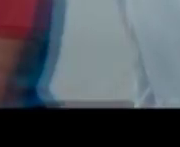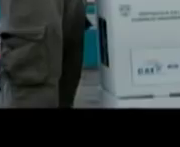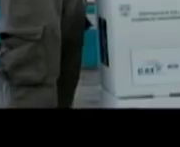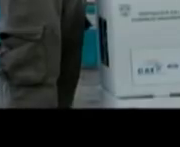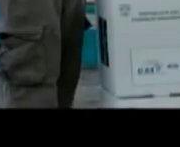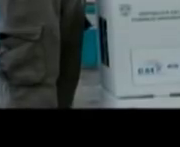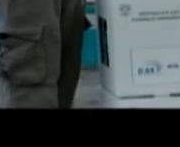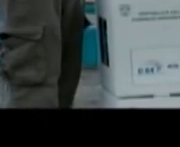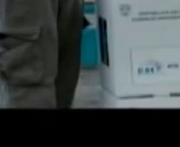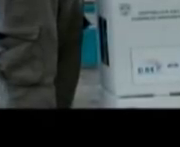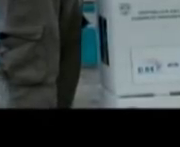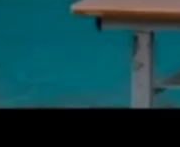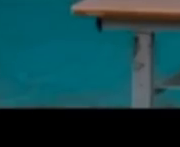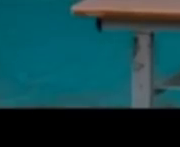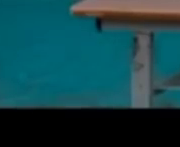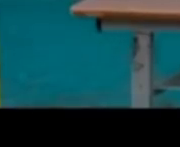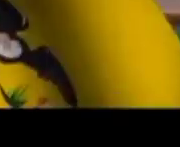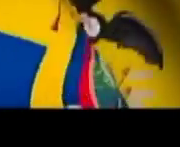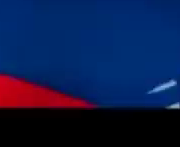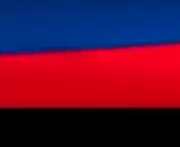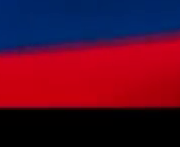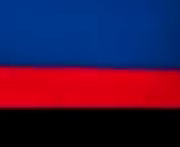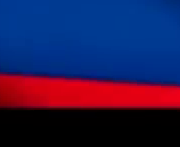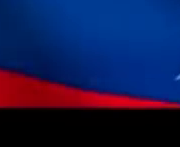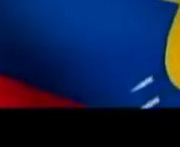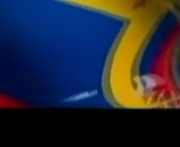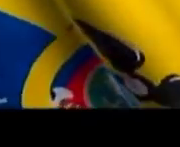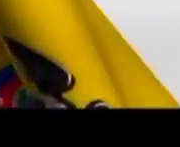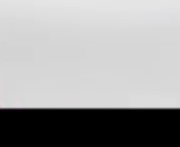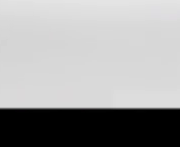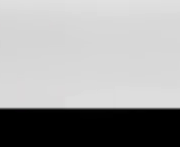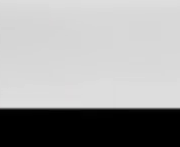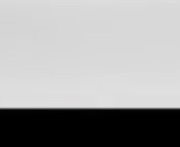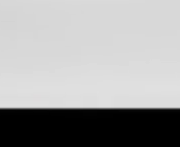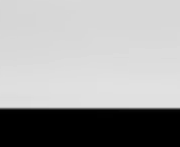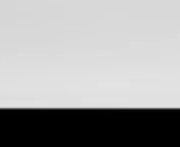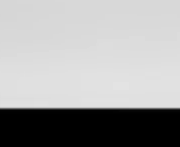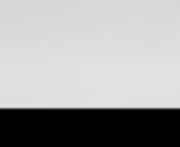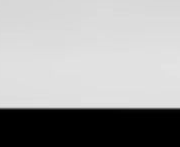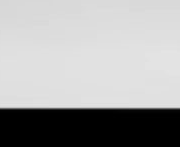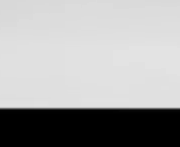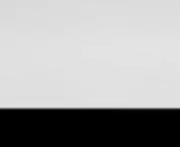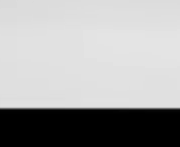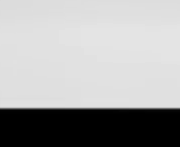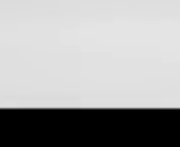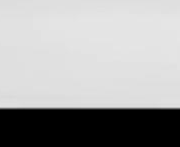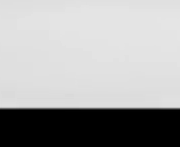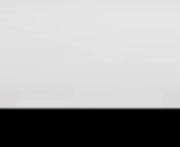de febrero, todos a votar con optimismo. Ejerce tu derecho. Tu voto cuenta.